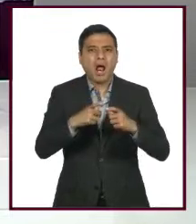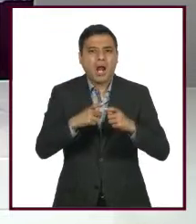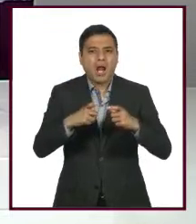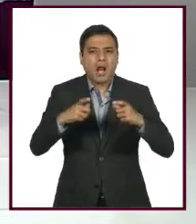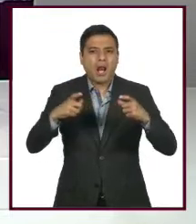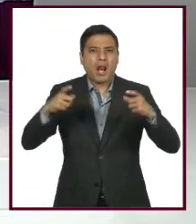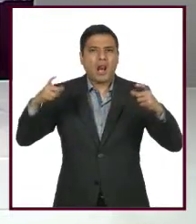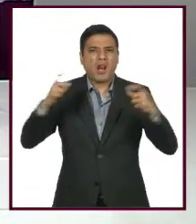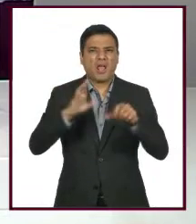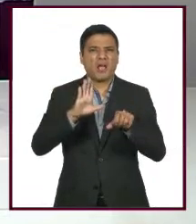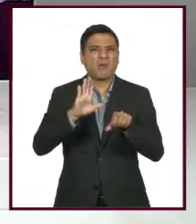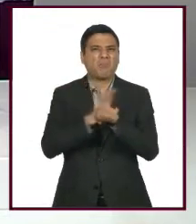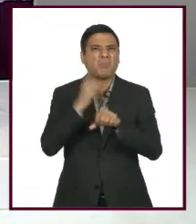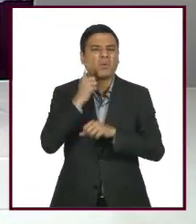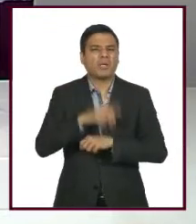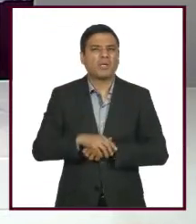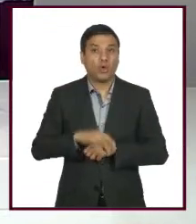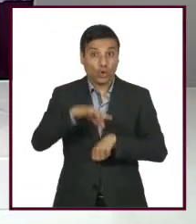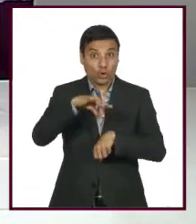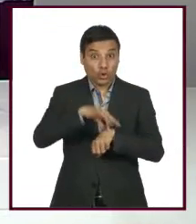restringida en el sector médico?